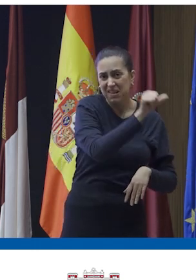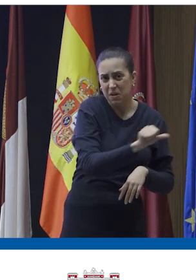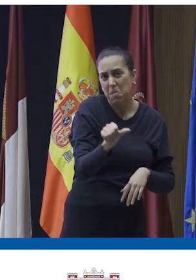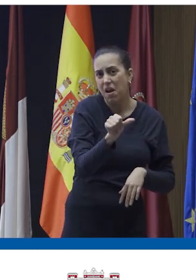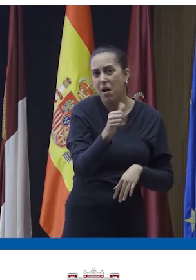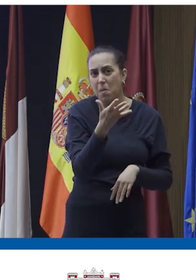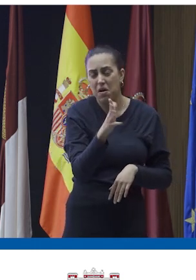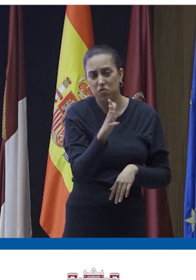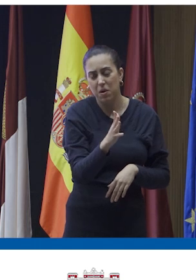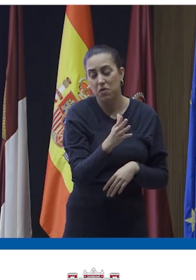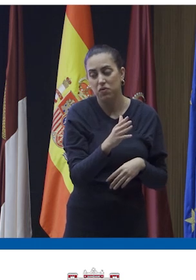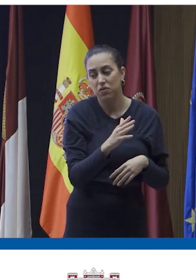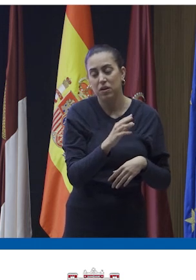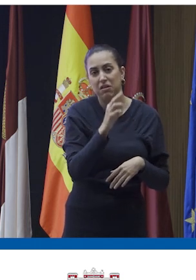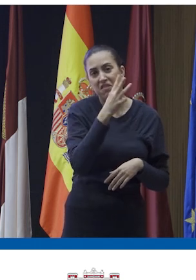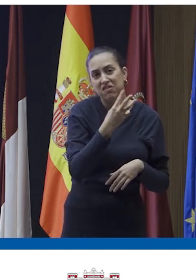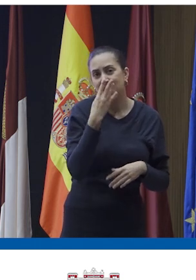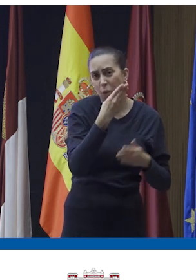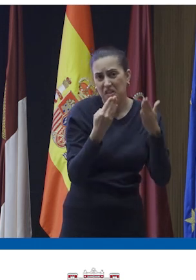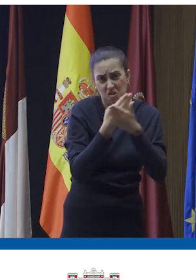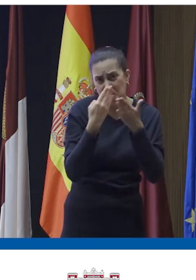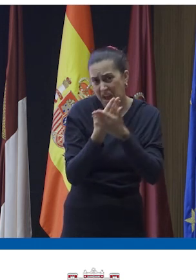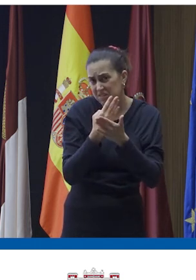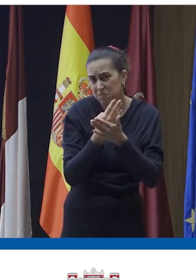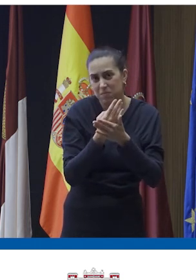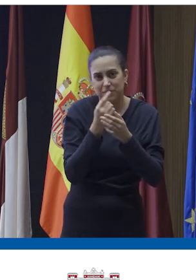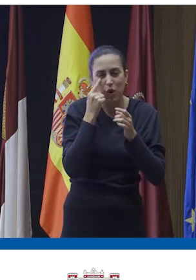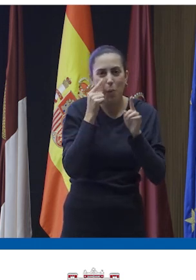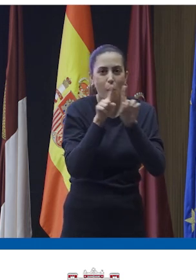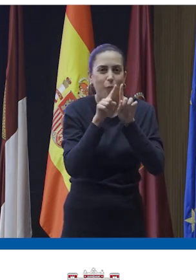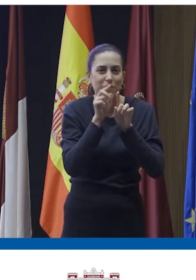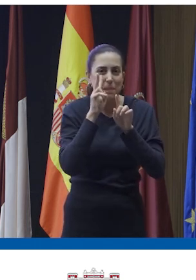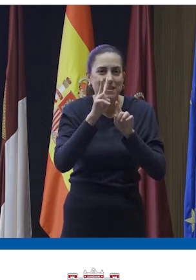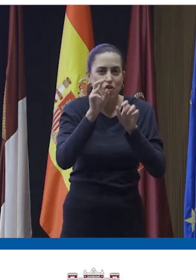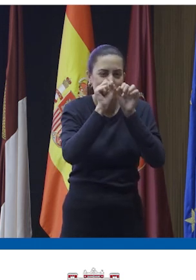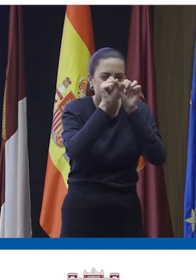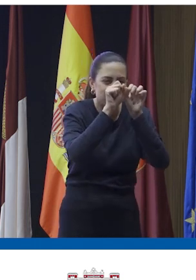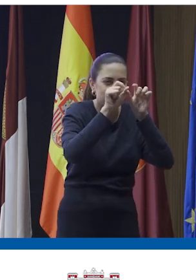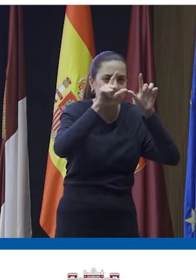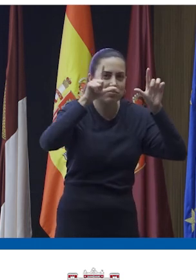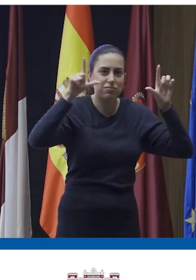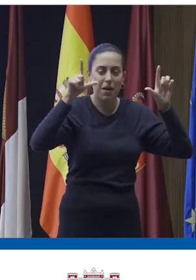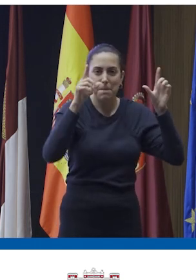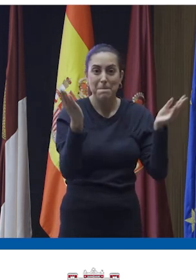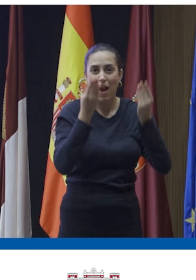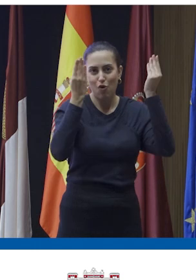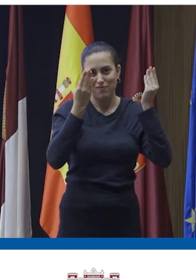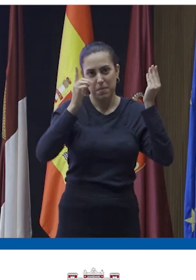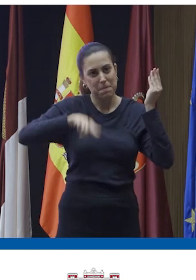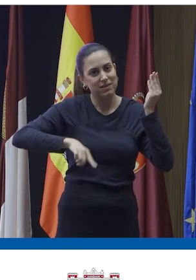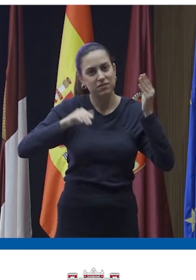sobre todo los 3-4 primeros días, suele ir aclarando bastante la visión hasta la semana y después ya en el mes se termina de